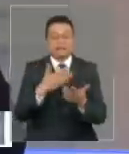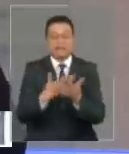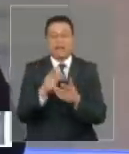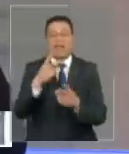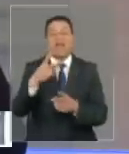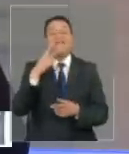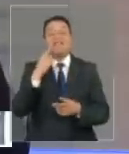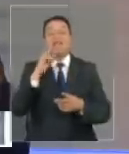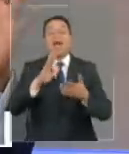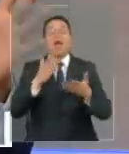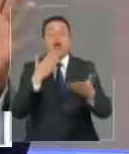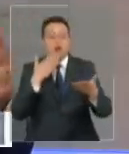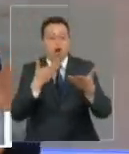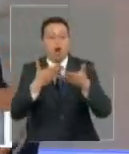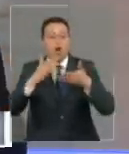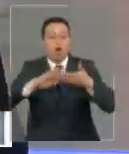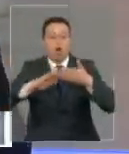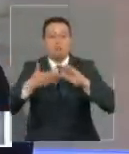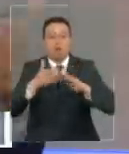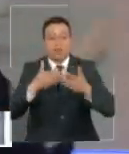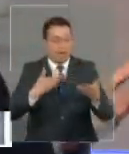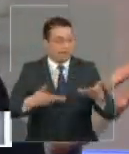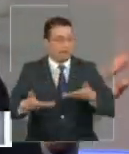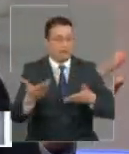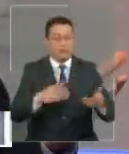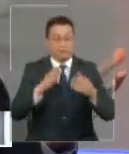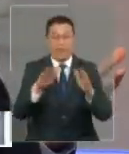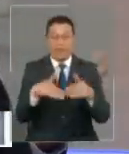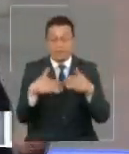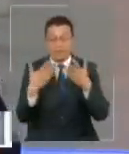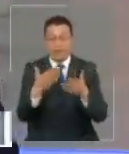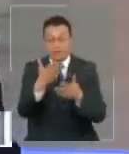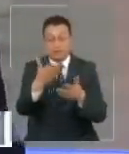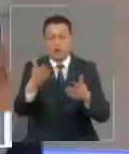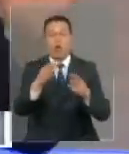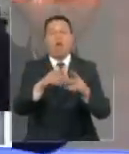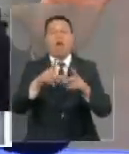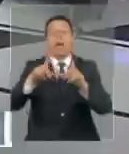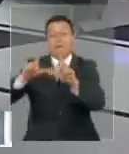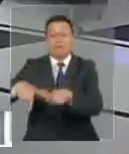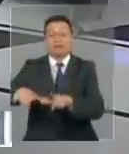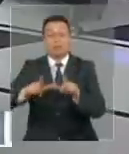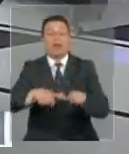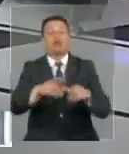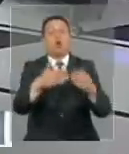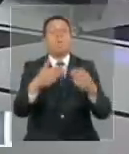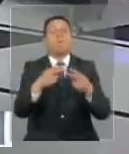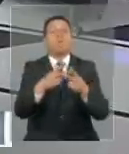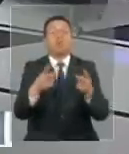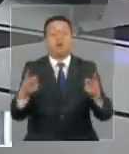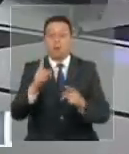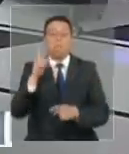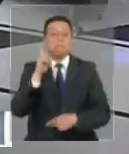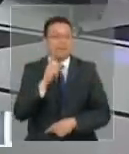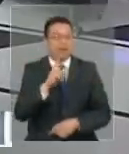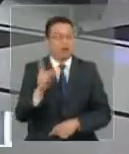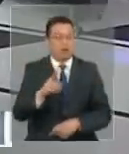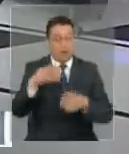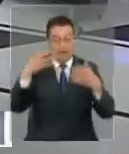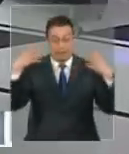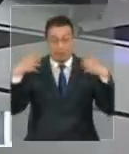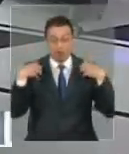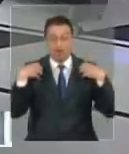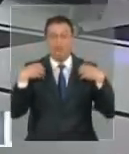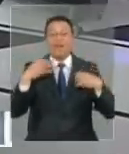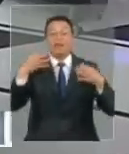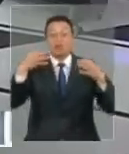la vida en comunidad. Primero poniendo a disposición de la gente el espacio público y no mintiéndole, porque el responsable de la seguridad es